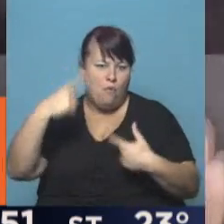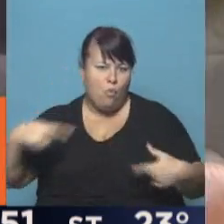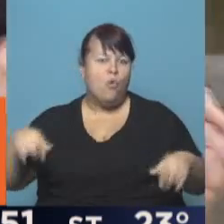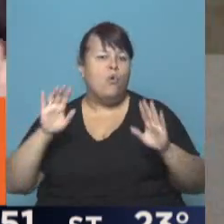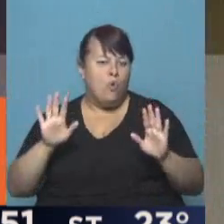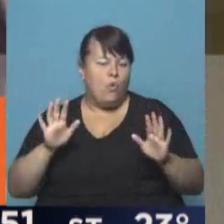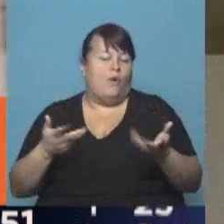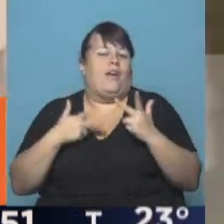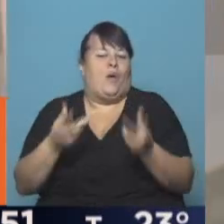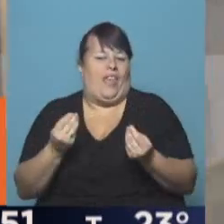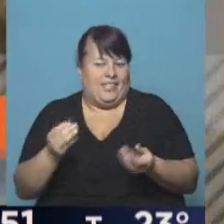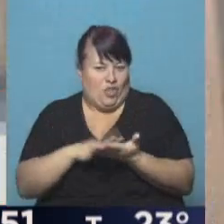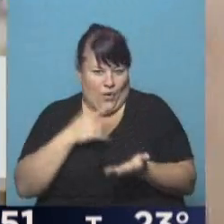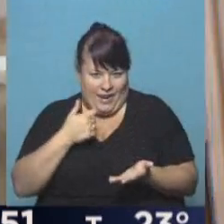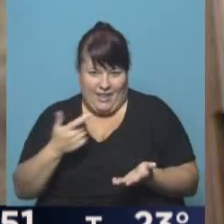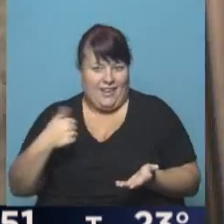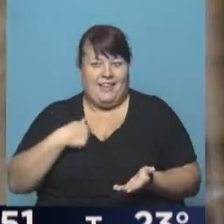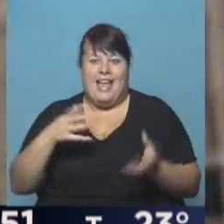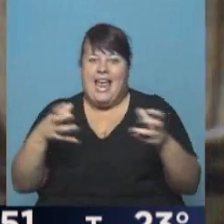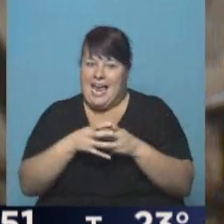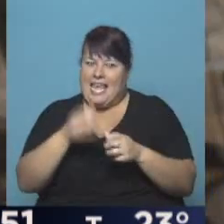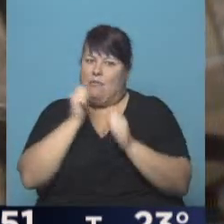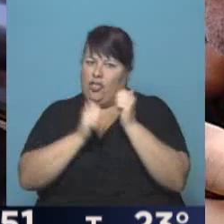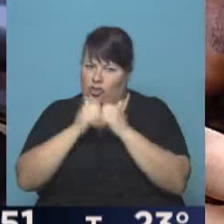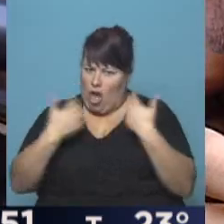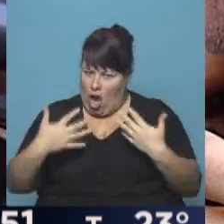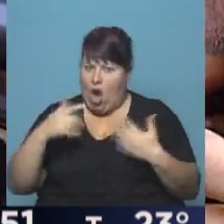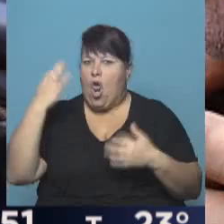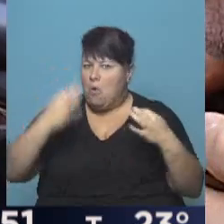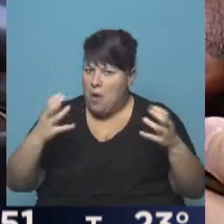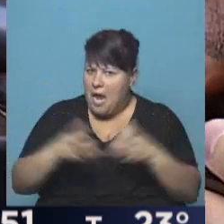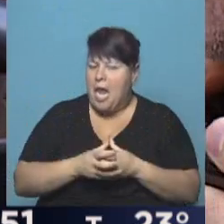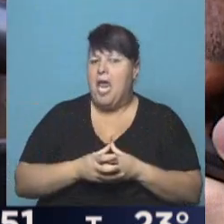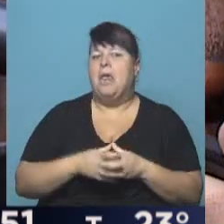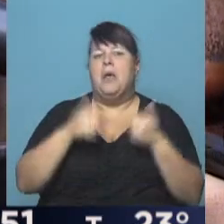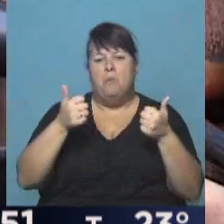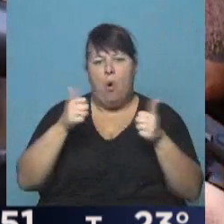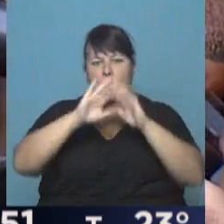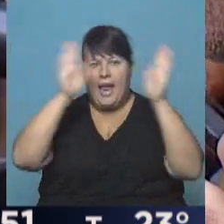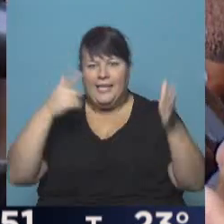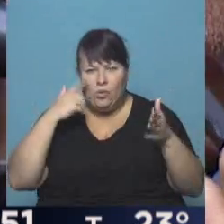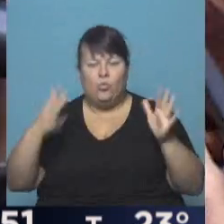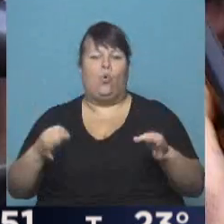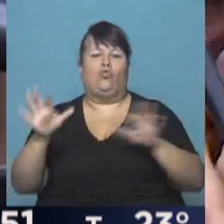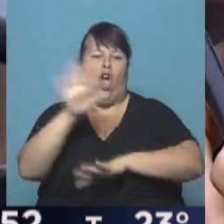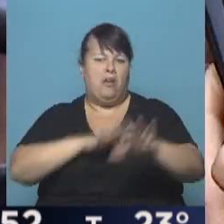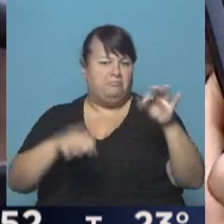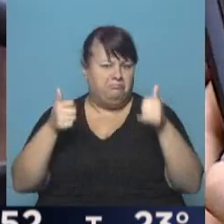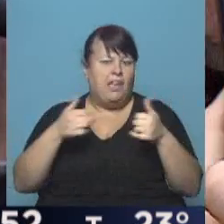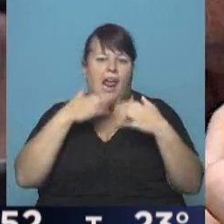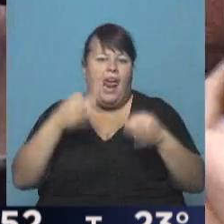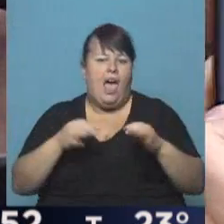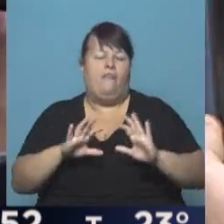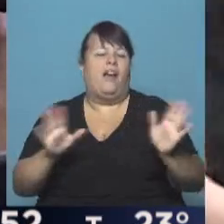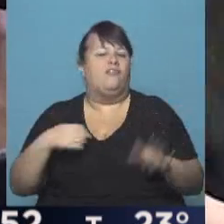bueno, ¿qué puedo decir yo de River? Un equipo con muchísima historia, un equipo que está muy bien institucionalmente, muy organizado, la verdad